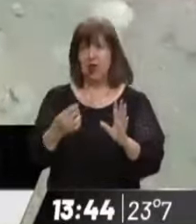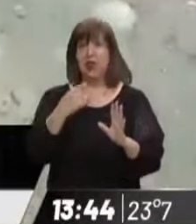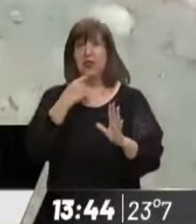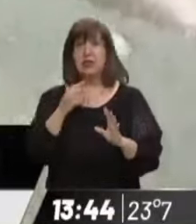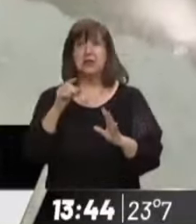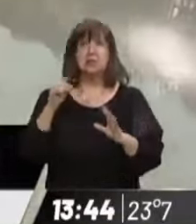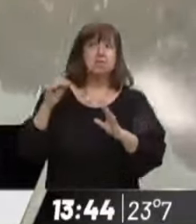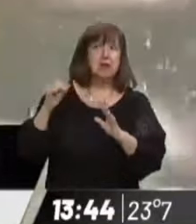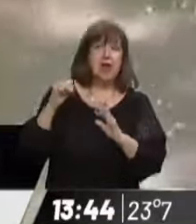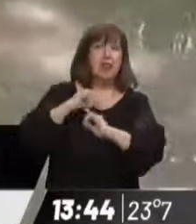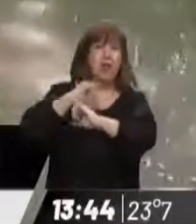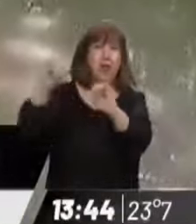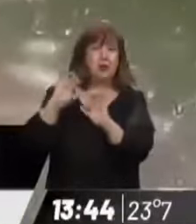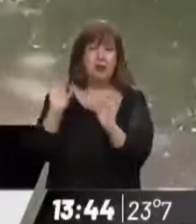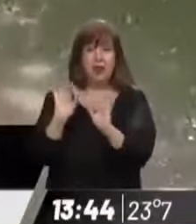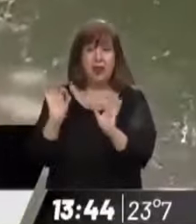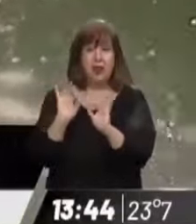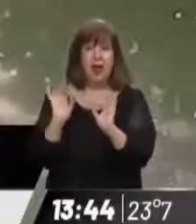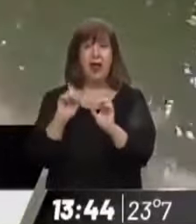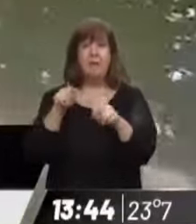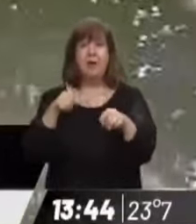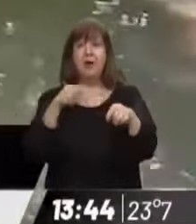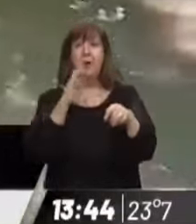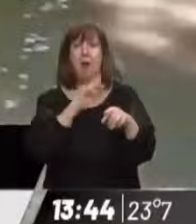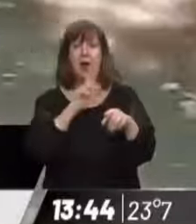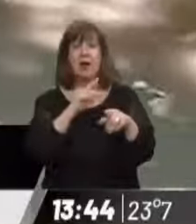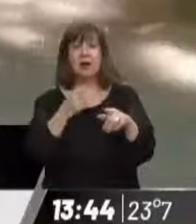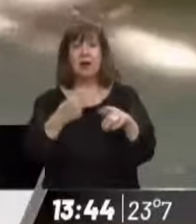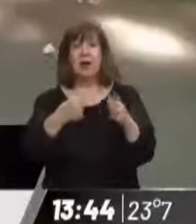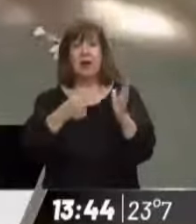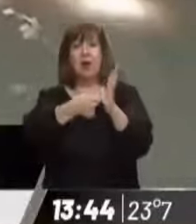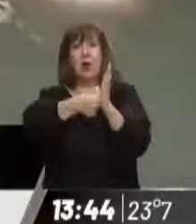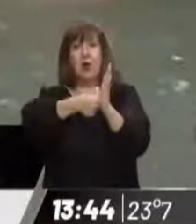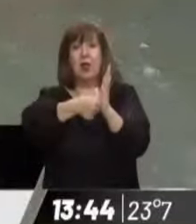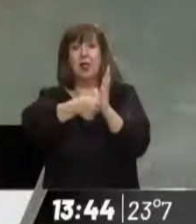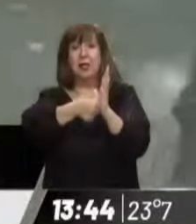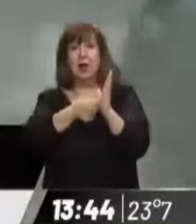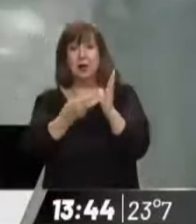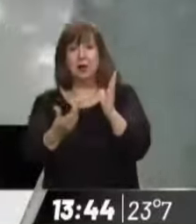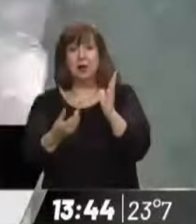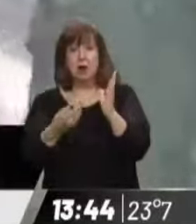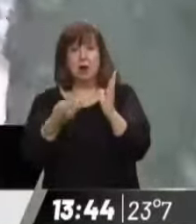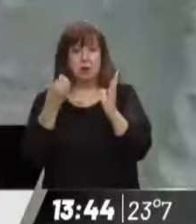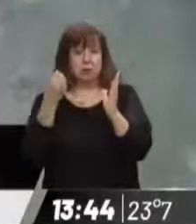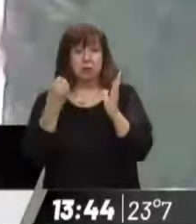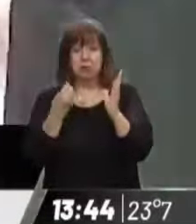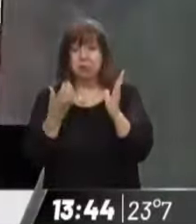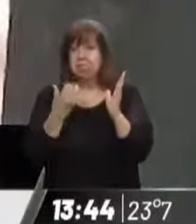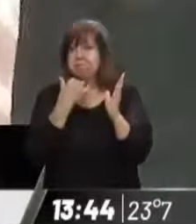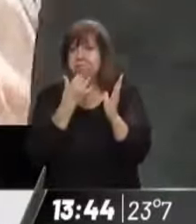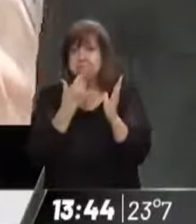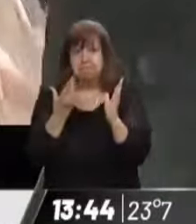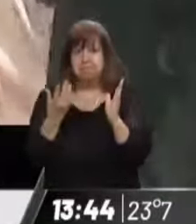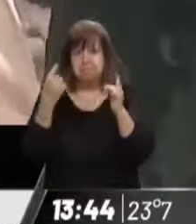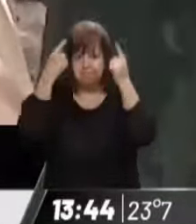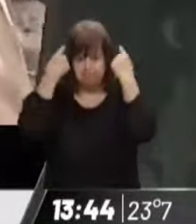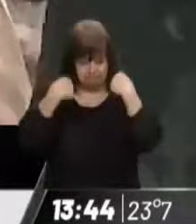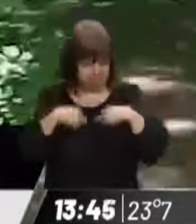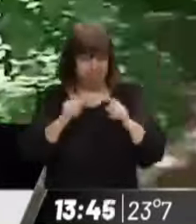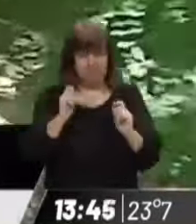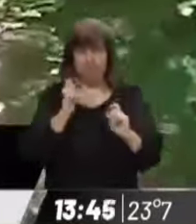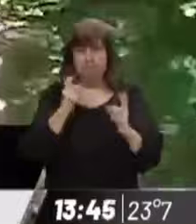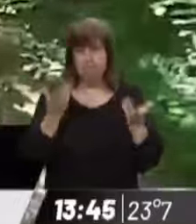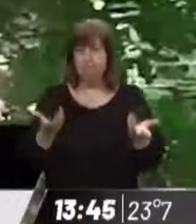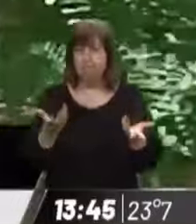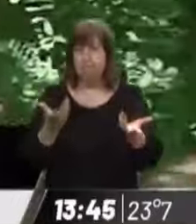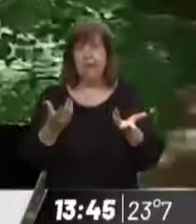una denuncia, porque al no encontrar la identificación de la mujer no se puede saber si existe alguna denuncia con respecto a lo que puede ser algún caso